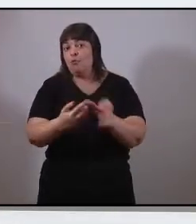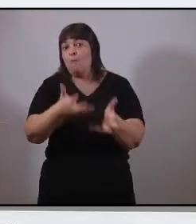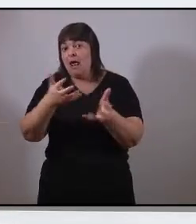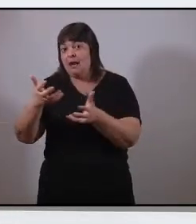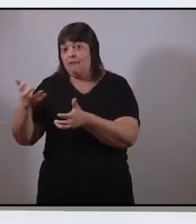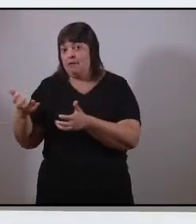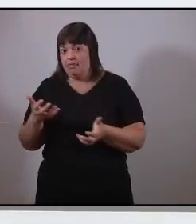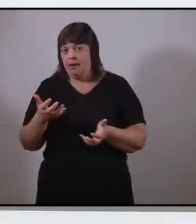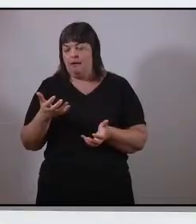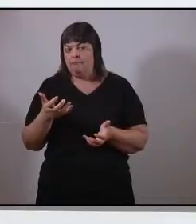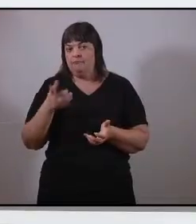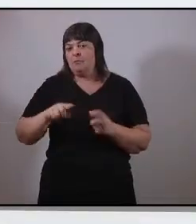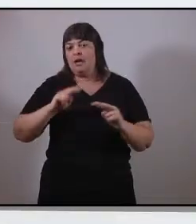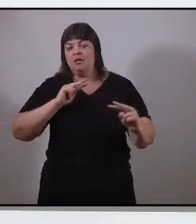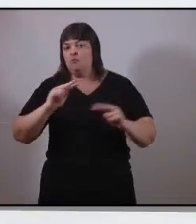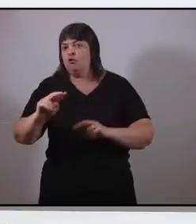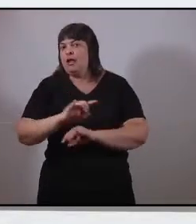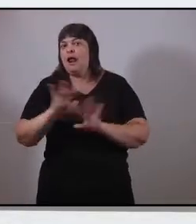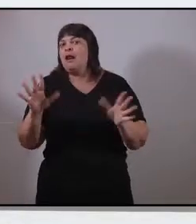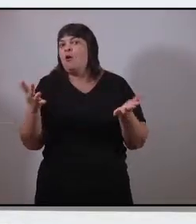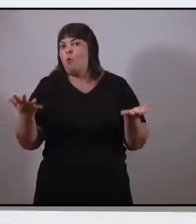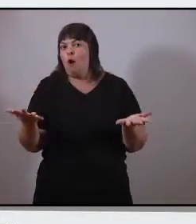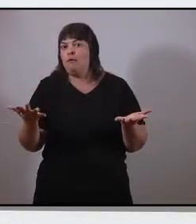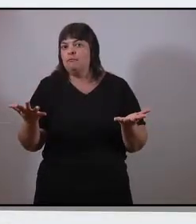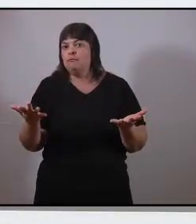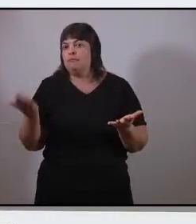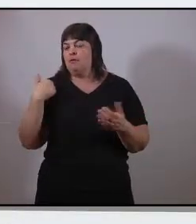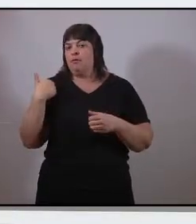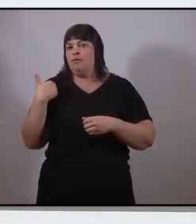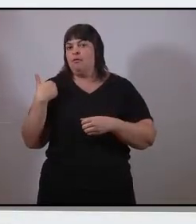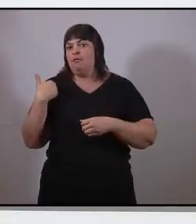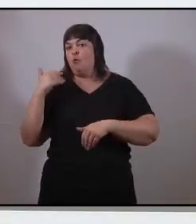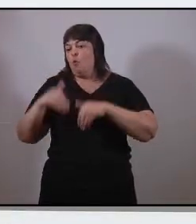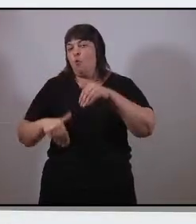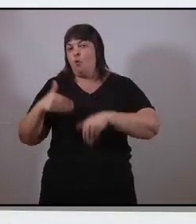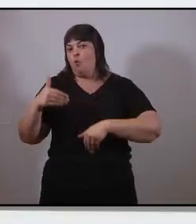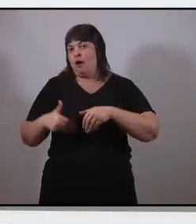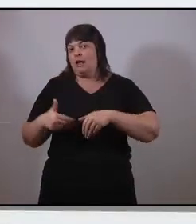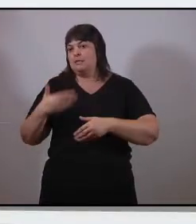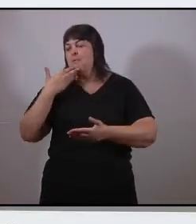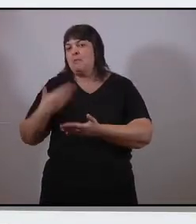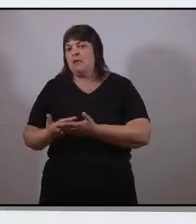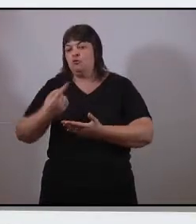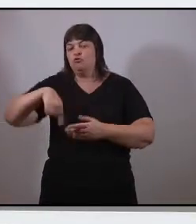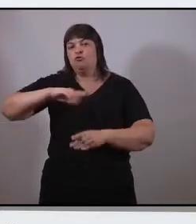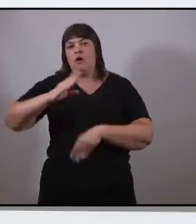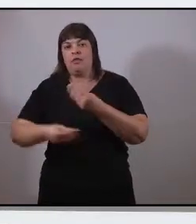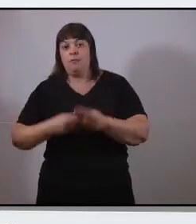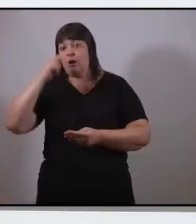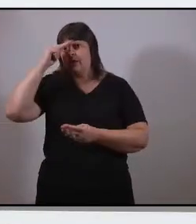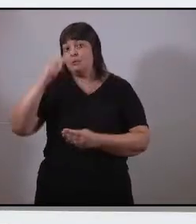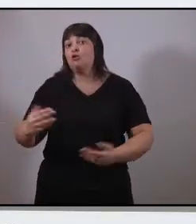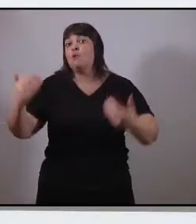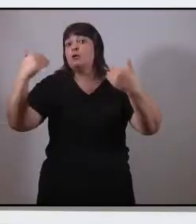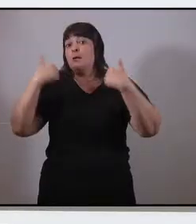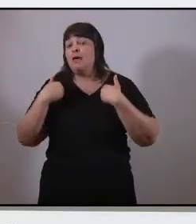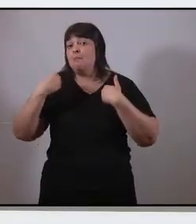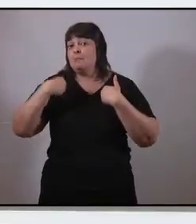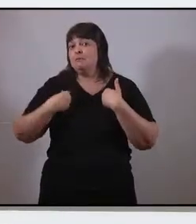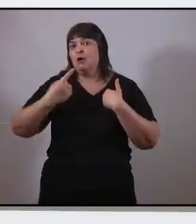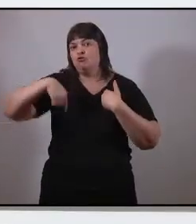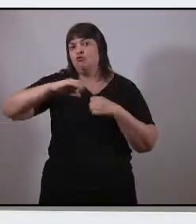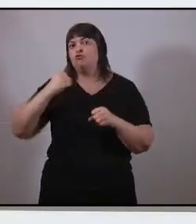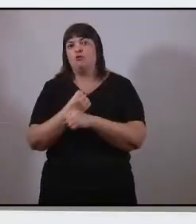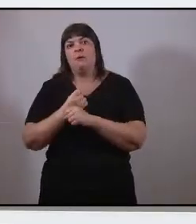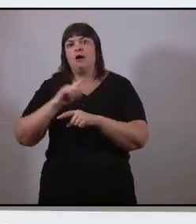y porque responde claramente a lo que pidieron los ciudadanos extremeños en las urnas. Y con ese respeto y con esa responsabilidad